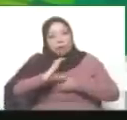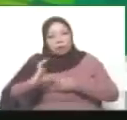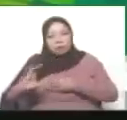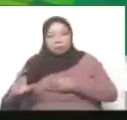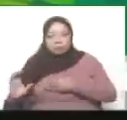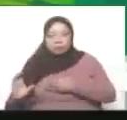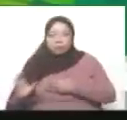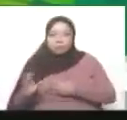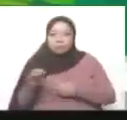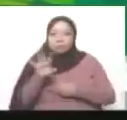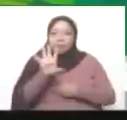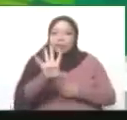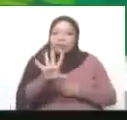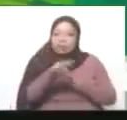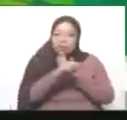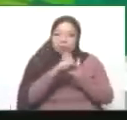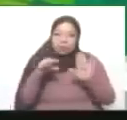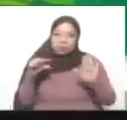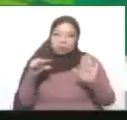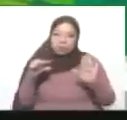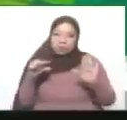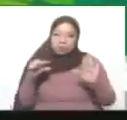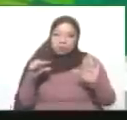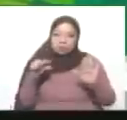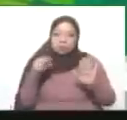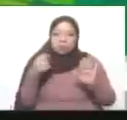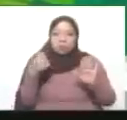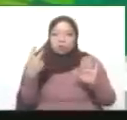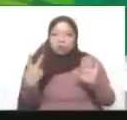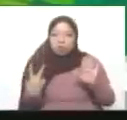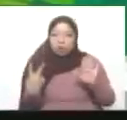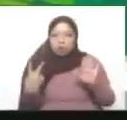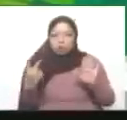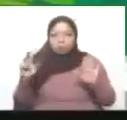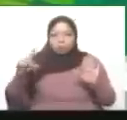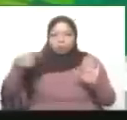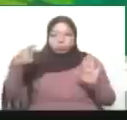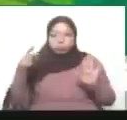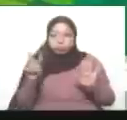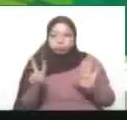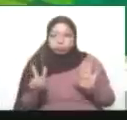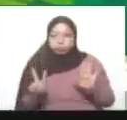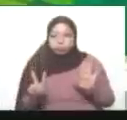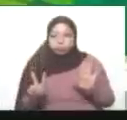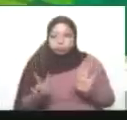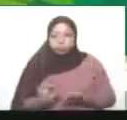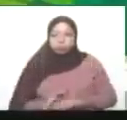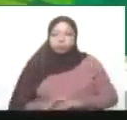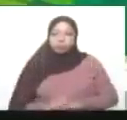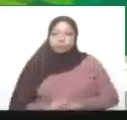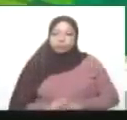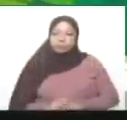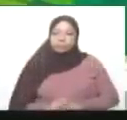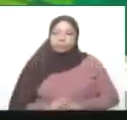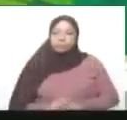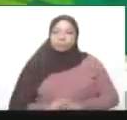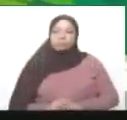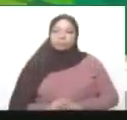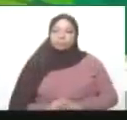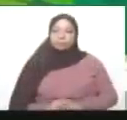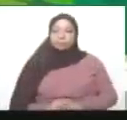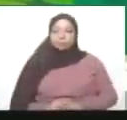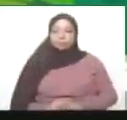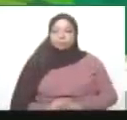artículo cinco numeral dos fíjense lo que dice porque